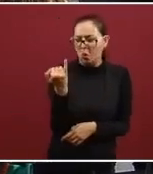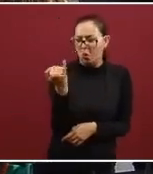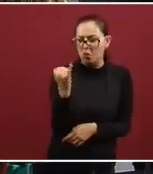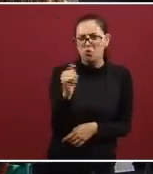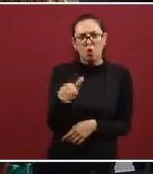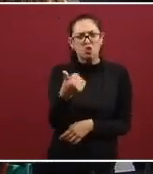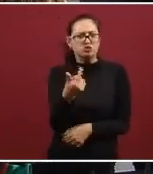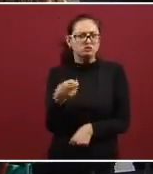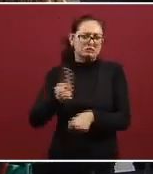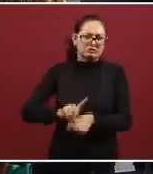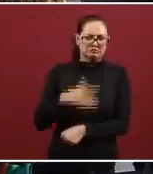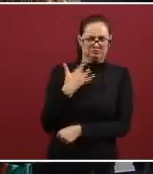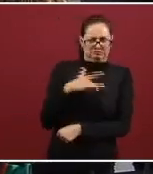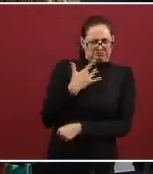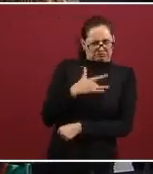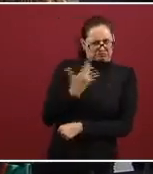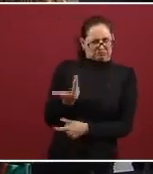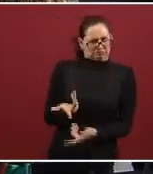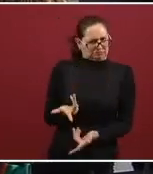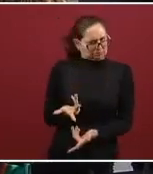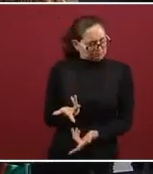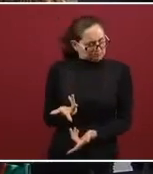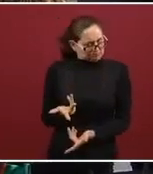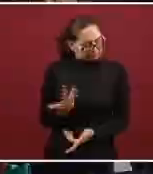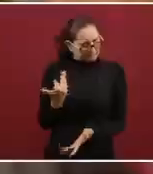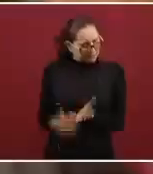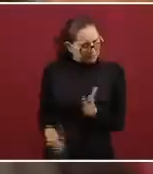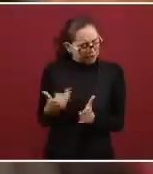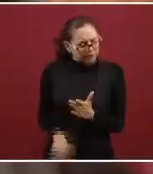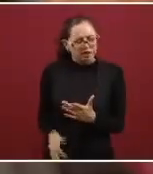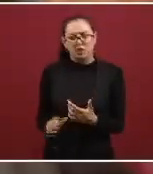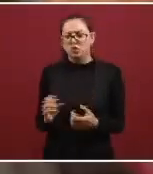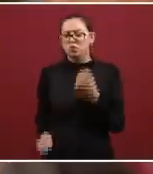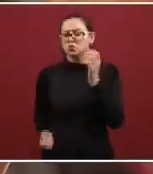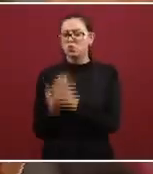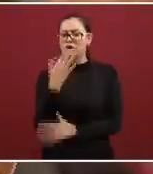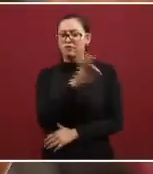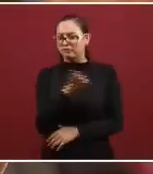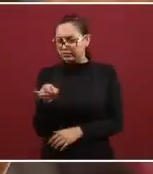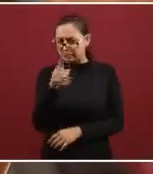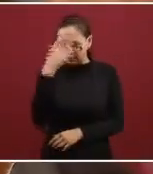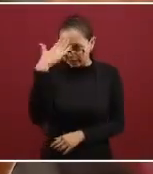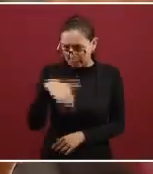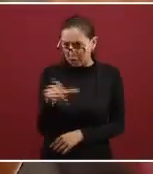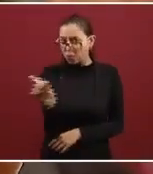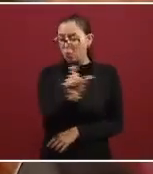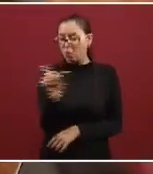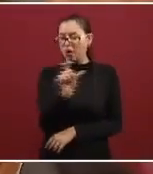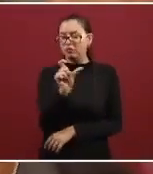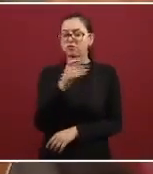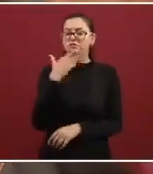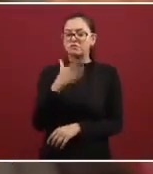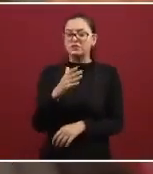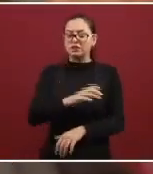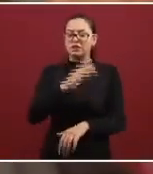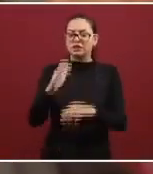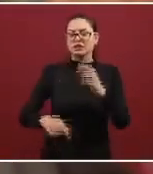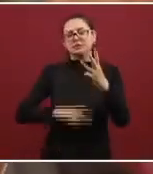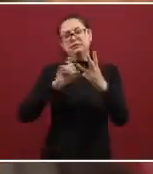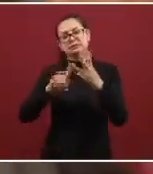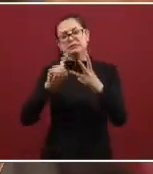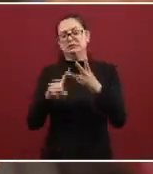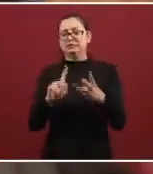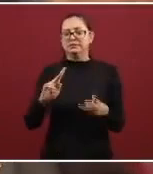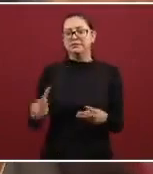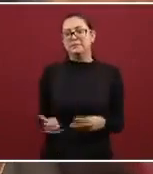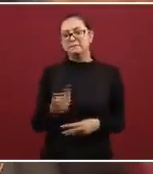concluir. Si hay una nueva fecha, ¿qué nos puede decir al respecto sobre la conclusión de la carretera? Y una tercera y